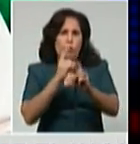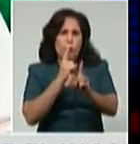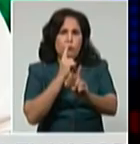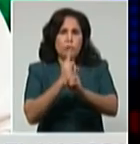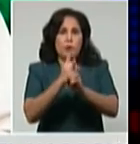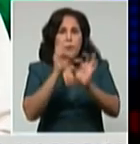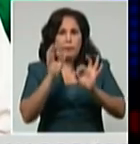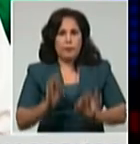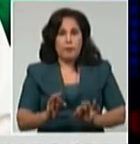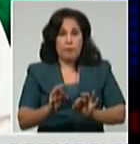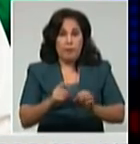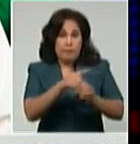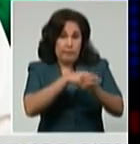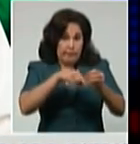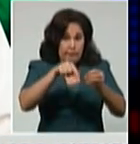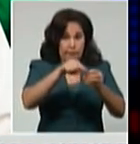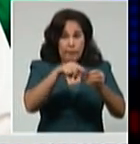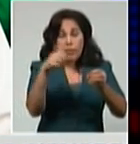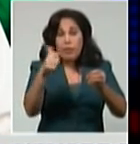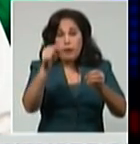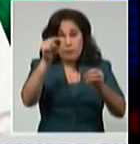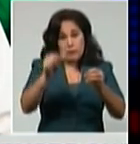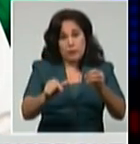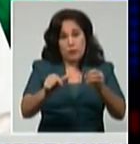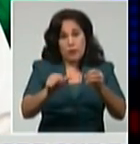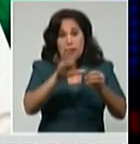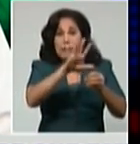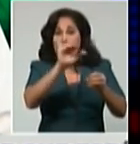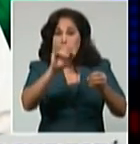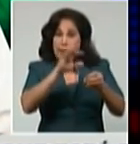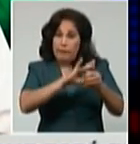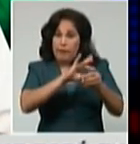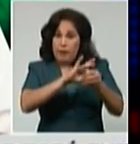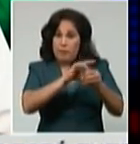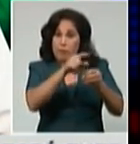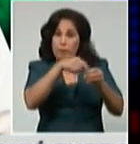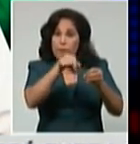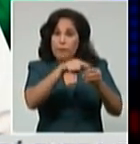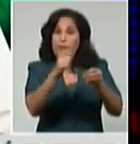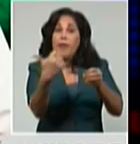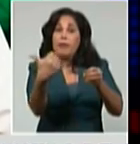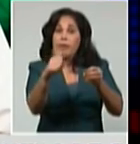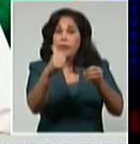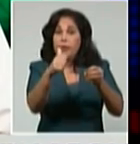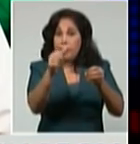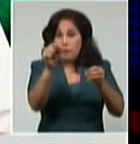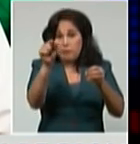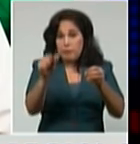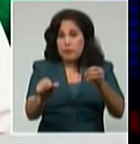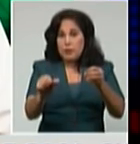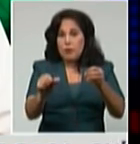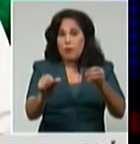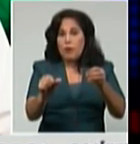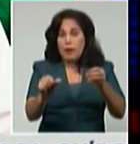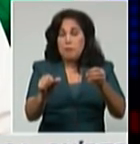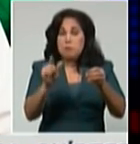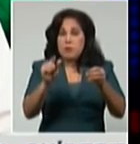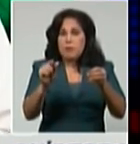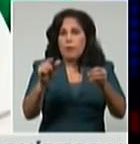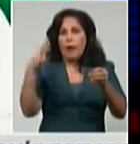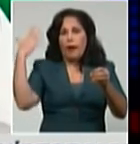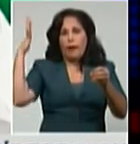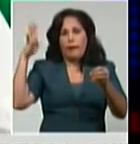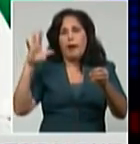los pacientes diagnosticados ayer, de los 56 pacientes diagnosticados ayer, pues tienen como fuente de